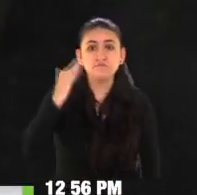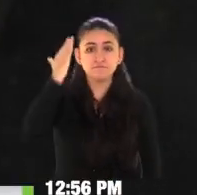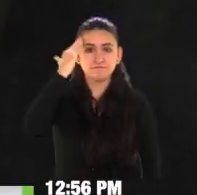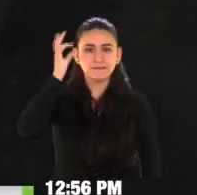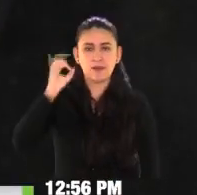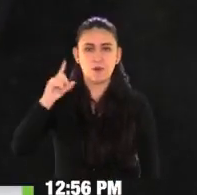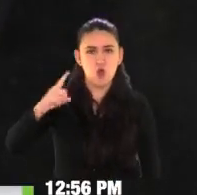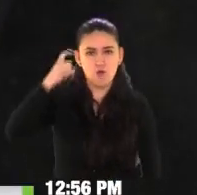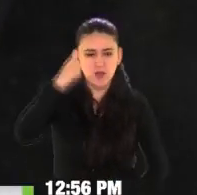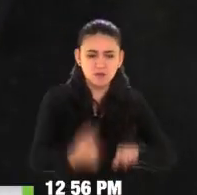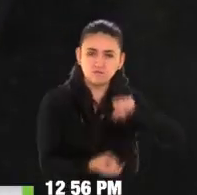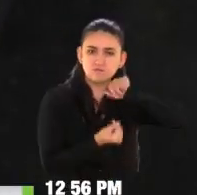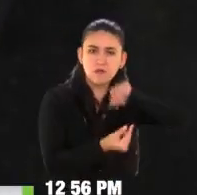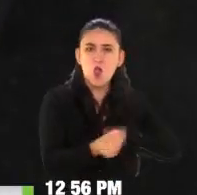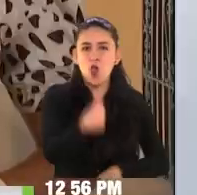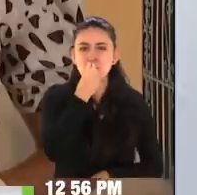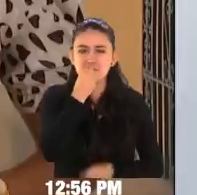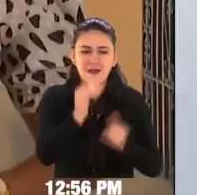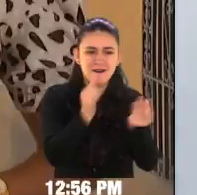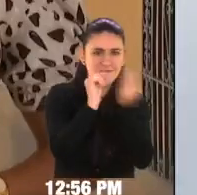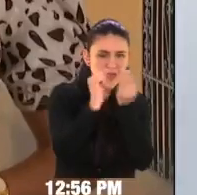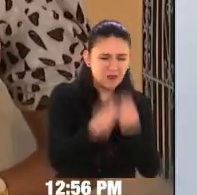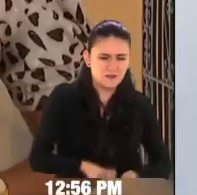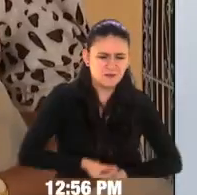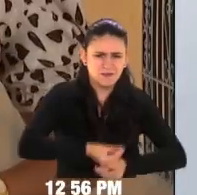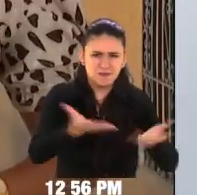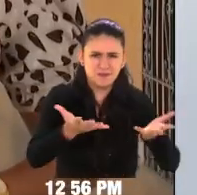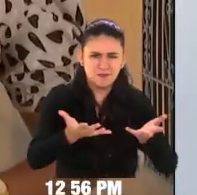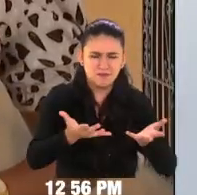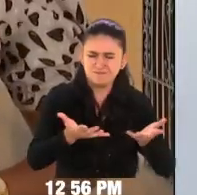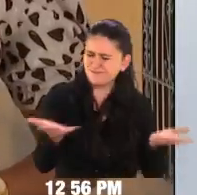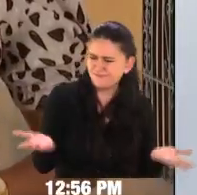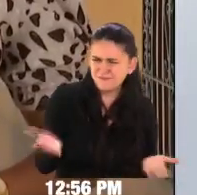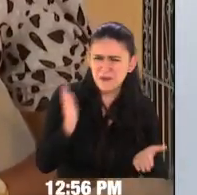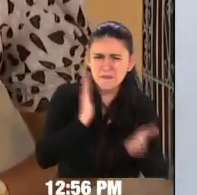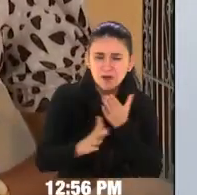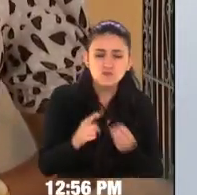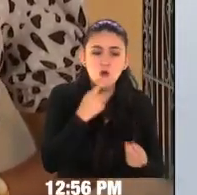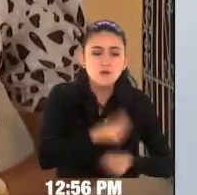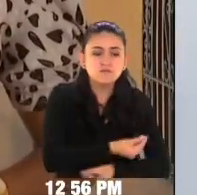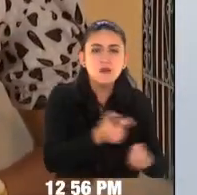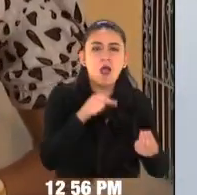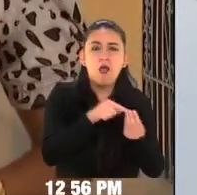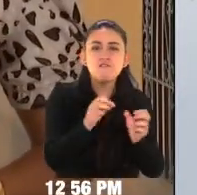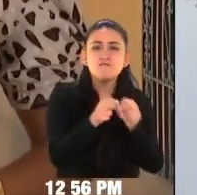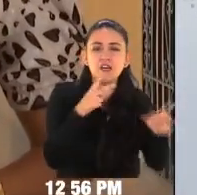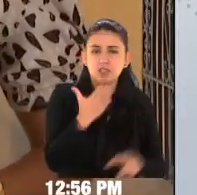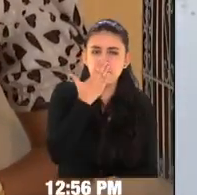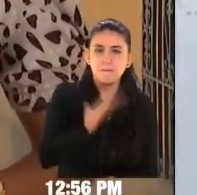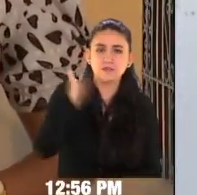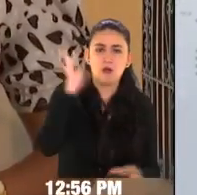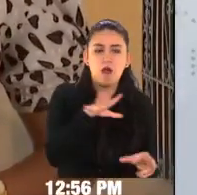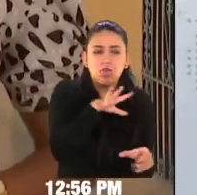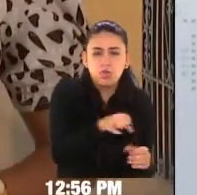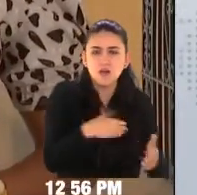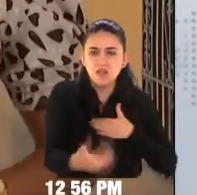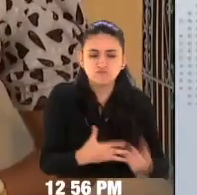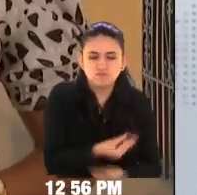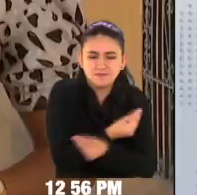en Cartagena. Angie, ¿cómo así que les estaban dando comida vencida a los niños? Increíble.